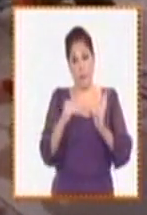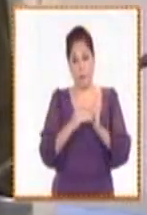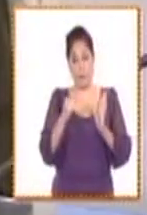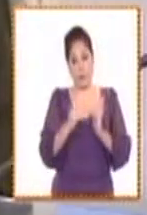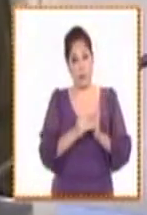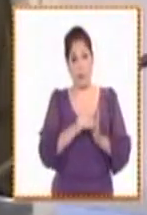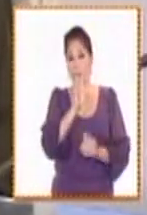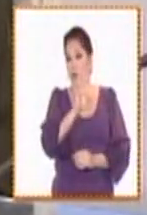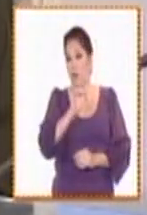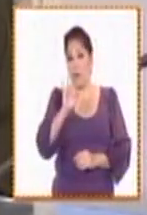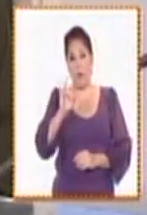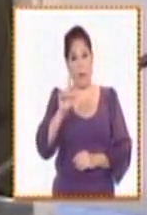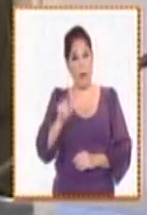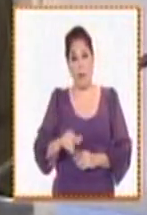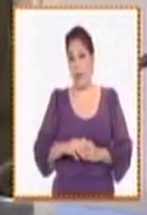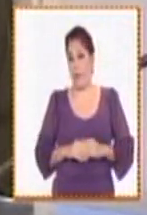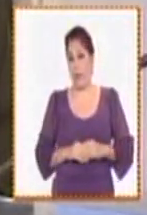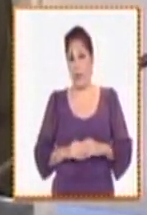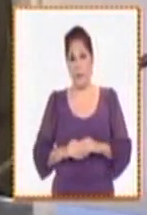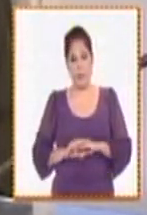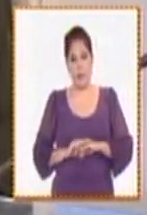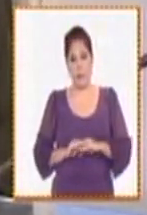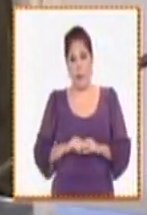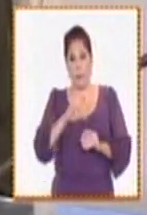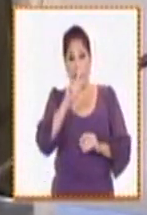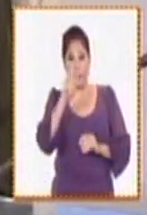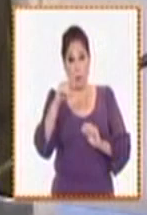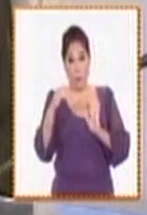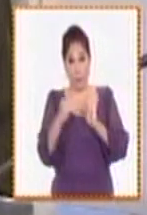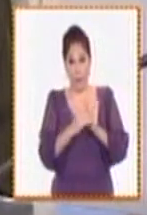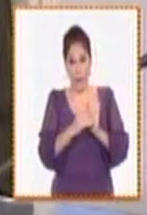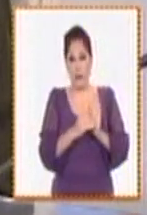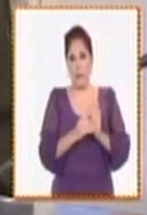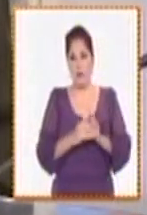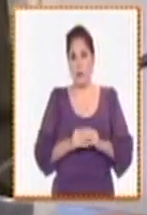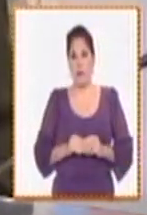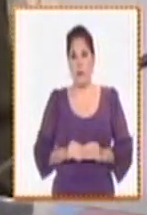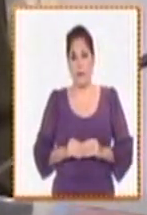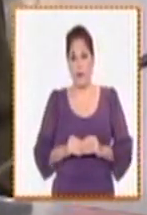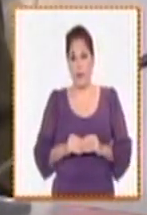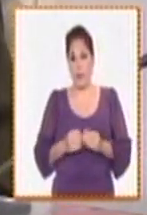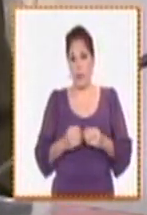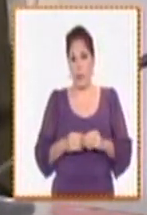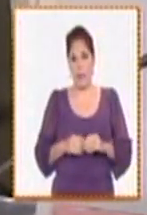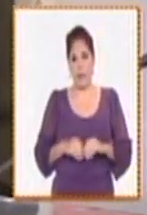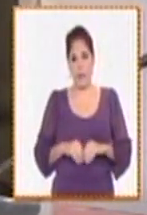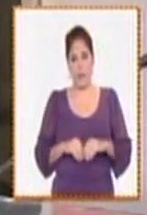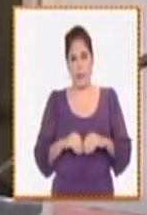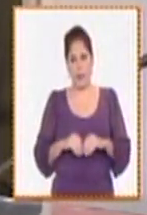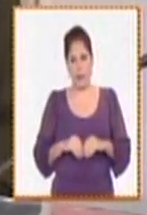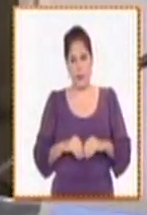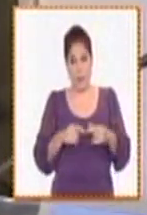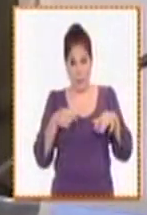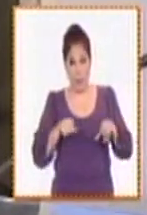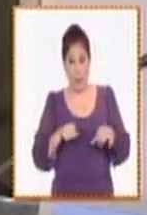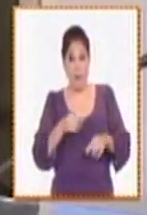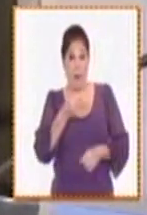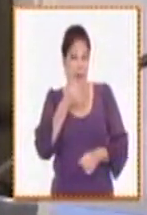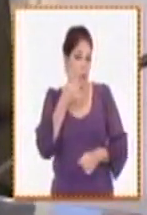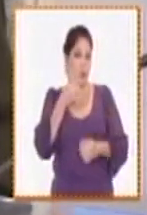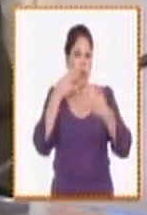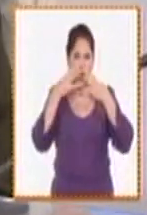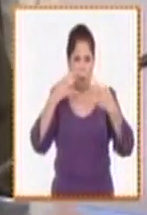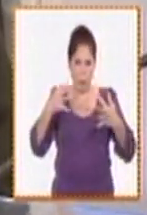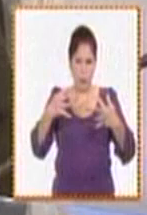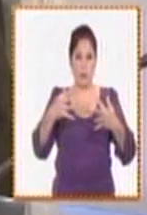17.685 plantas ocupadas y 21.455 semillas. No por reiterativo, es de significar